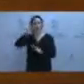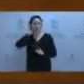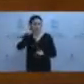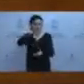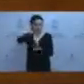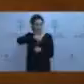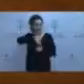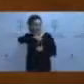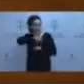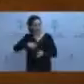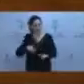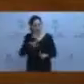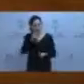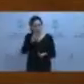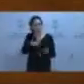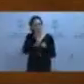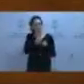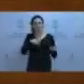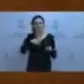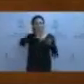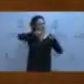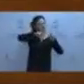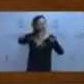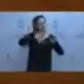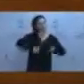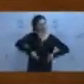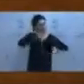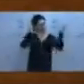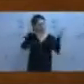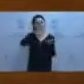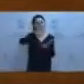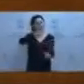para aprender. Ejerza de docente, estamos aquí.